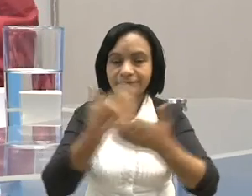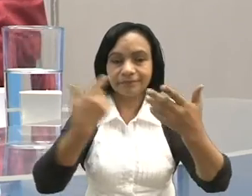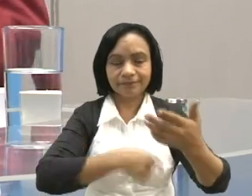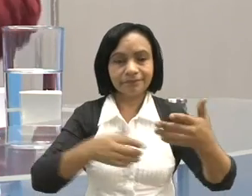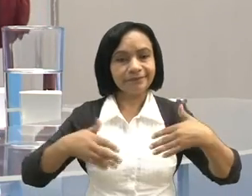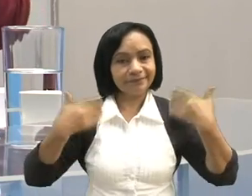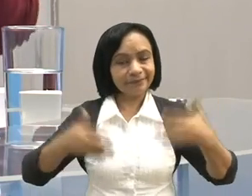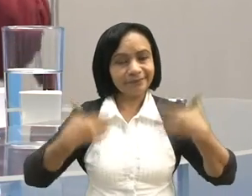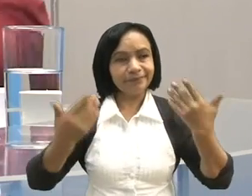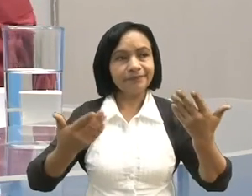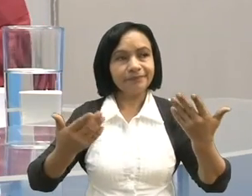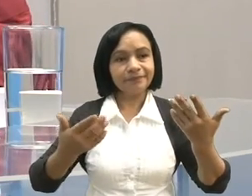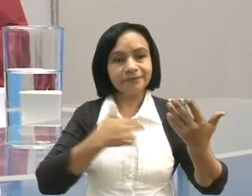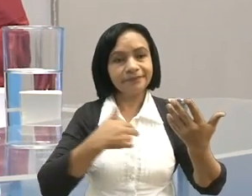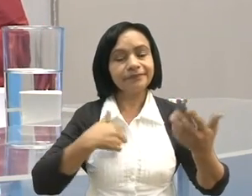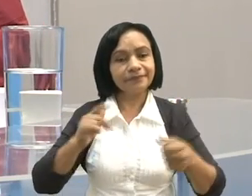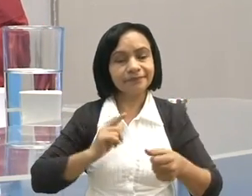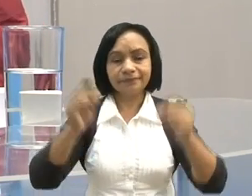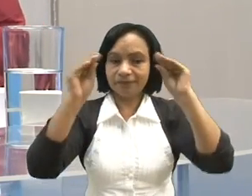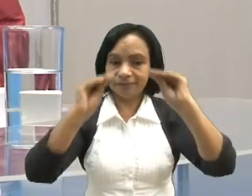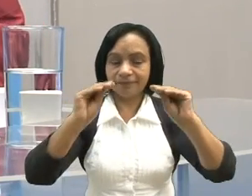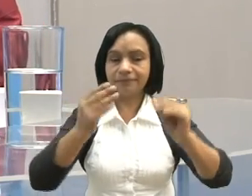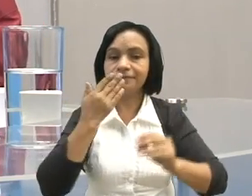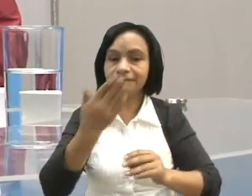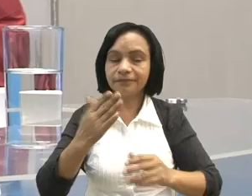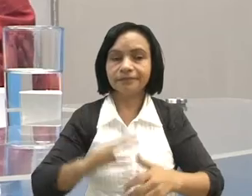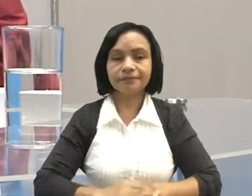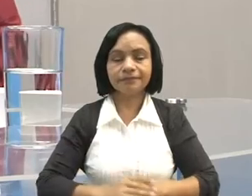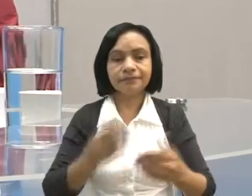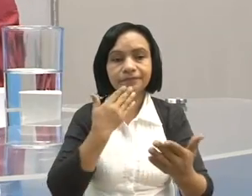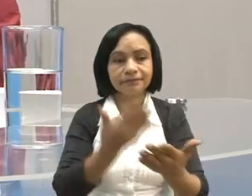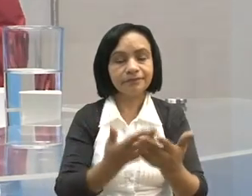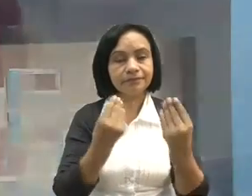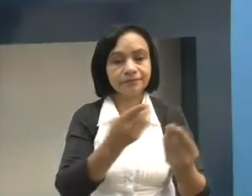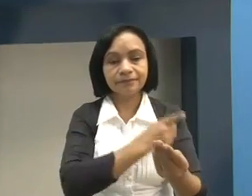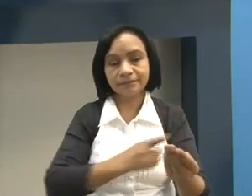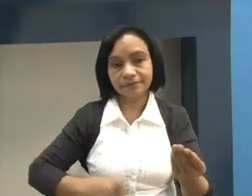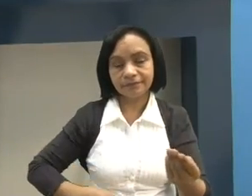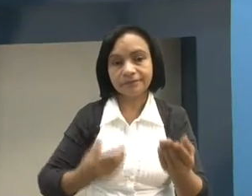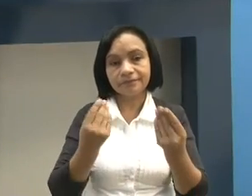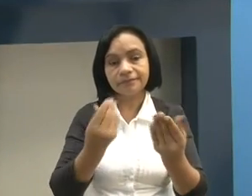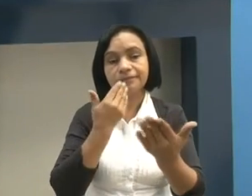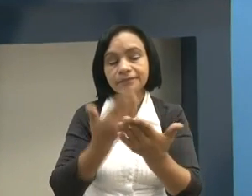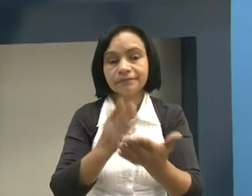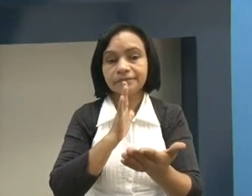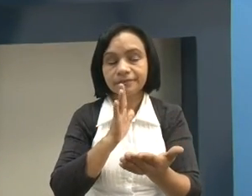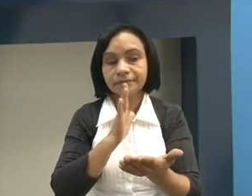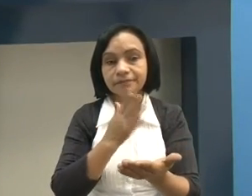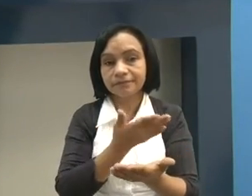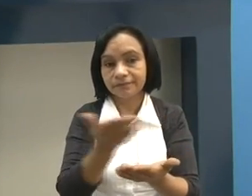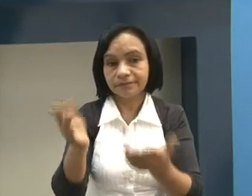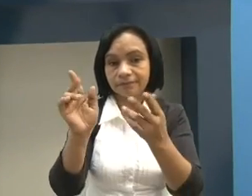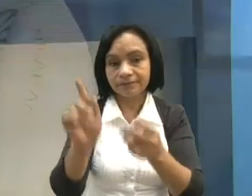¿verdad?, porque obviamente tenemos una educación con calidad. Muchísimas gracias, diputado, por su tiempo. Muchísimas gracias por conversar además con nuestra